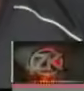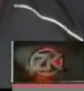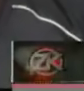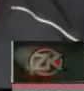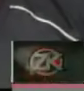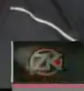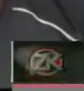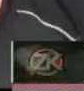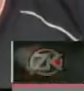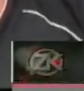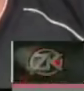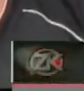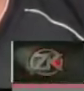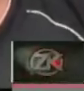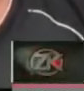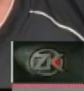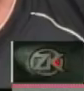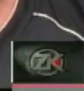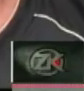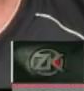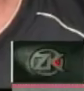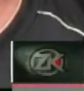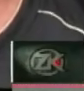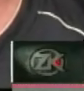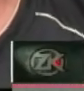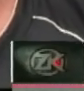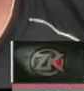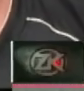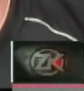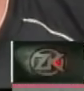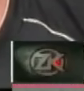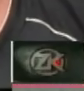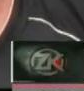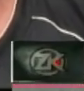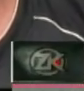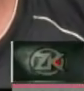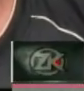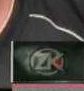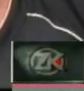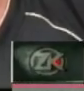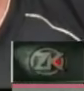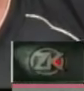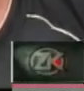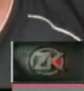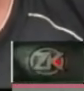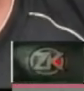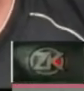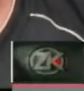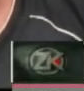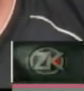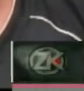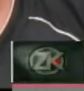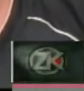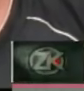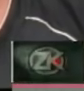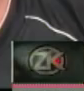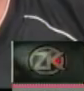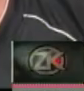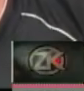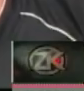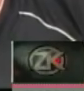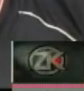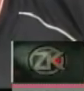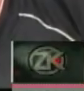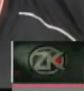de recuperar el gimnasio como tal, y inclusive hacer como especie de un gimnasio vertical, con una cancha